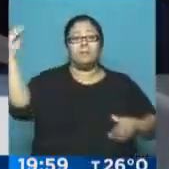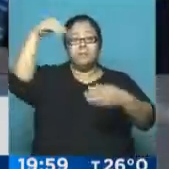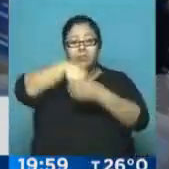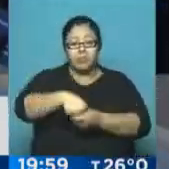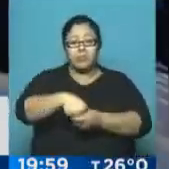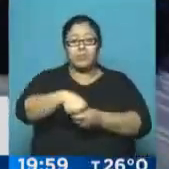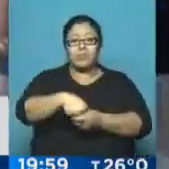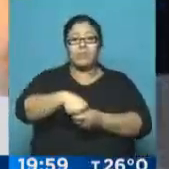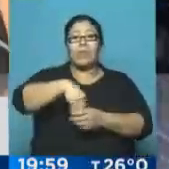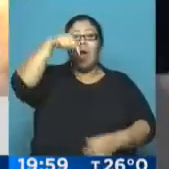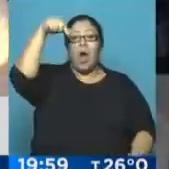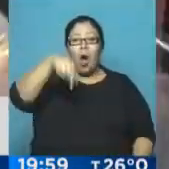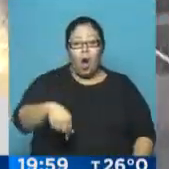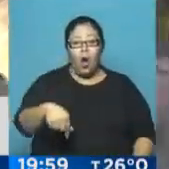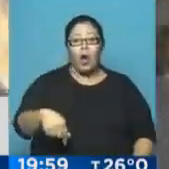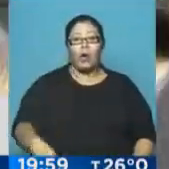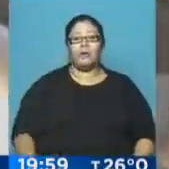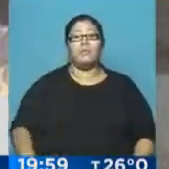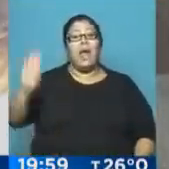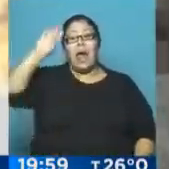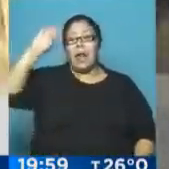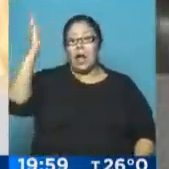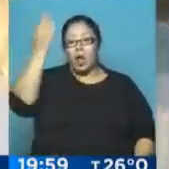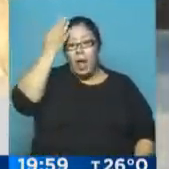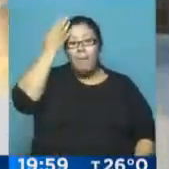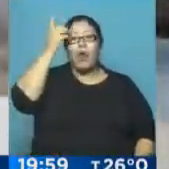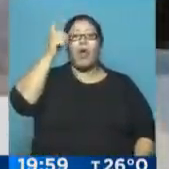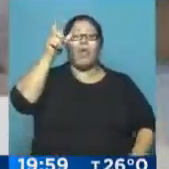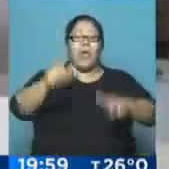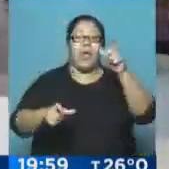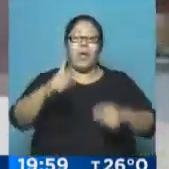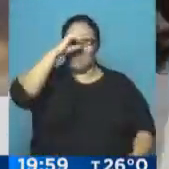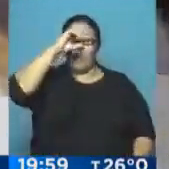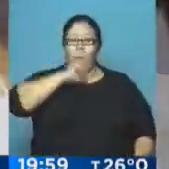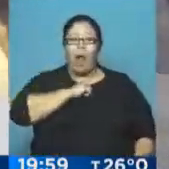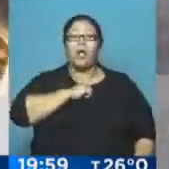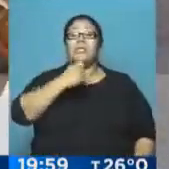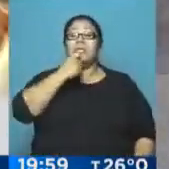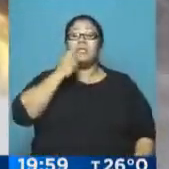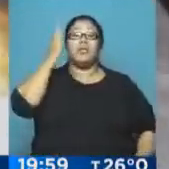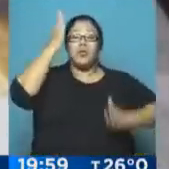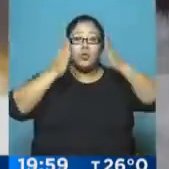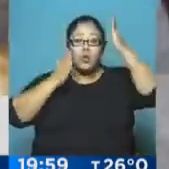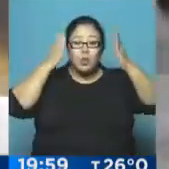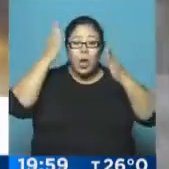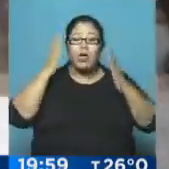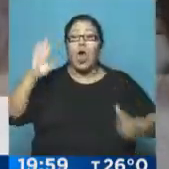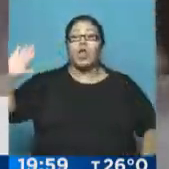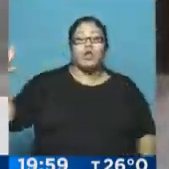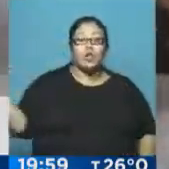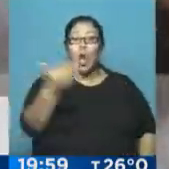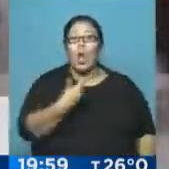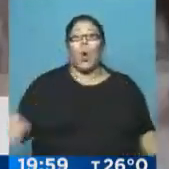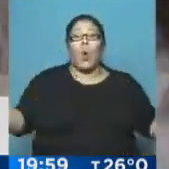abrir. Hoy cada día guardamos el recuerdo de tanto calor, porque cuando el sueño es colectivo, se